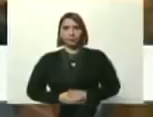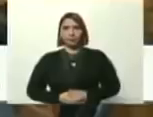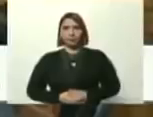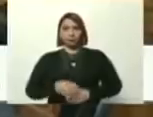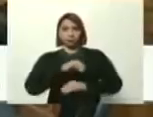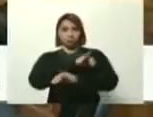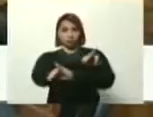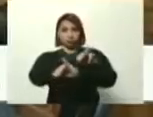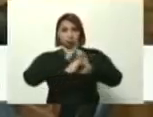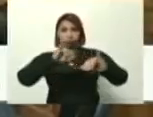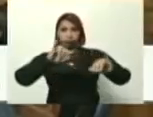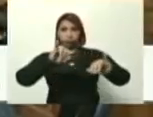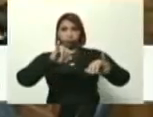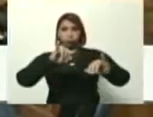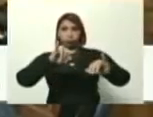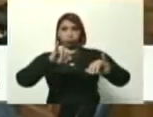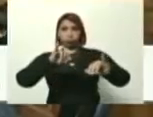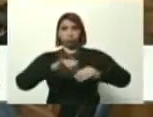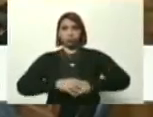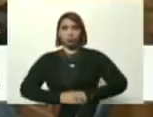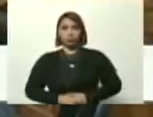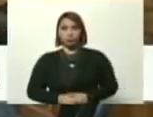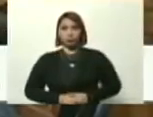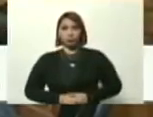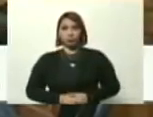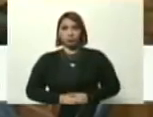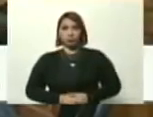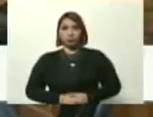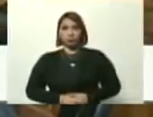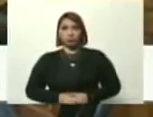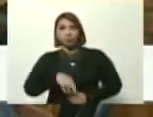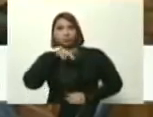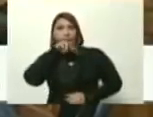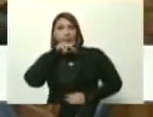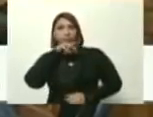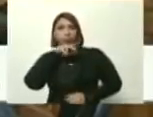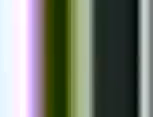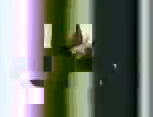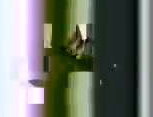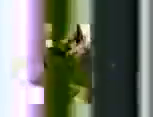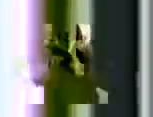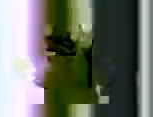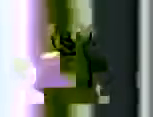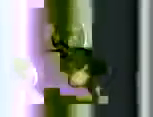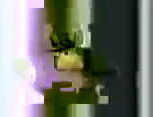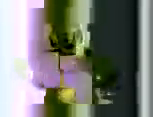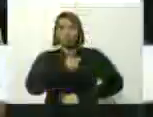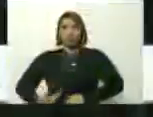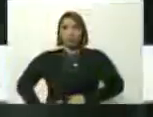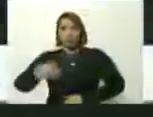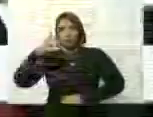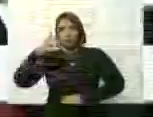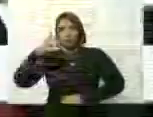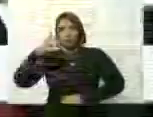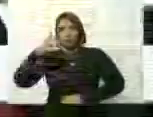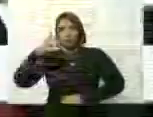Culmina su derecho de palabra en la Asamblea Nacional prevista